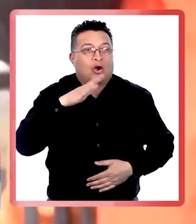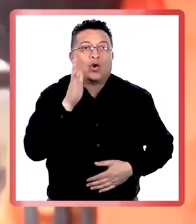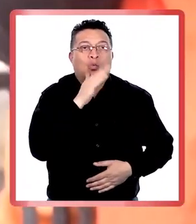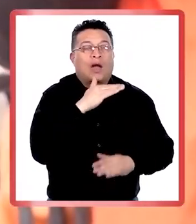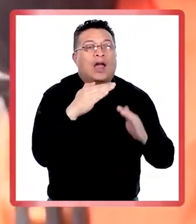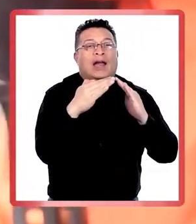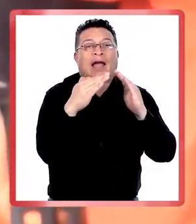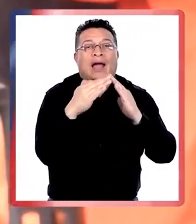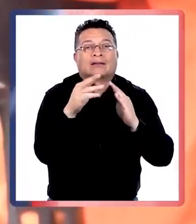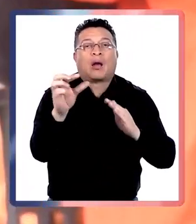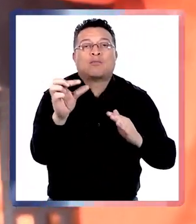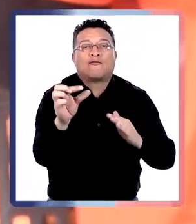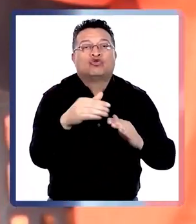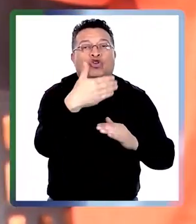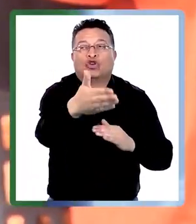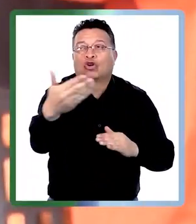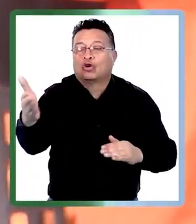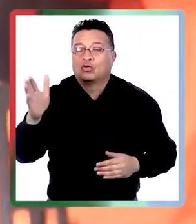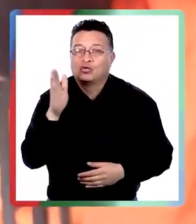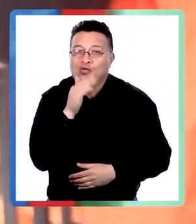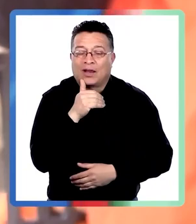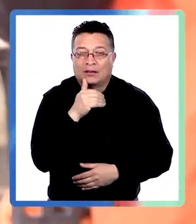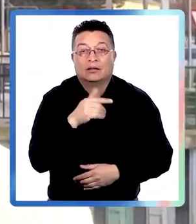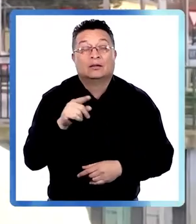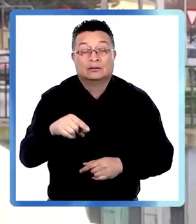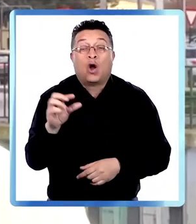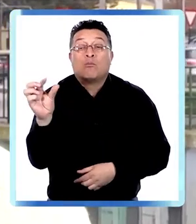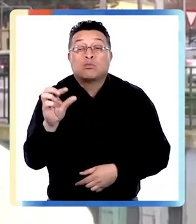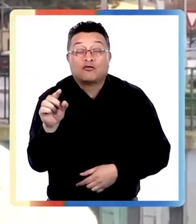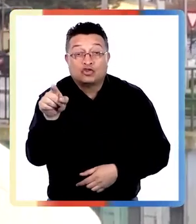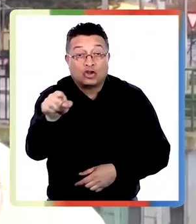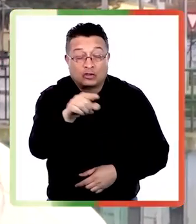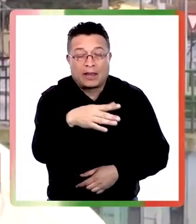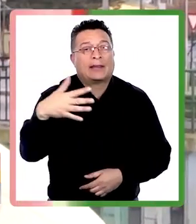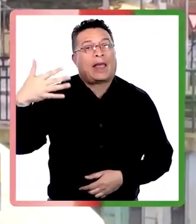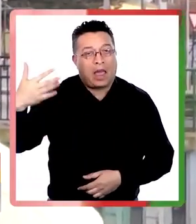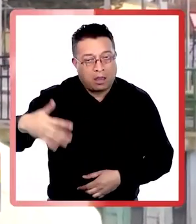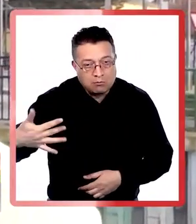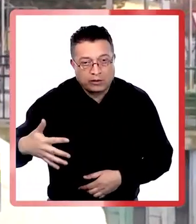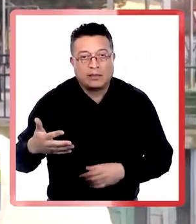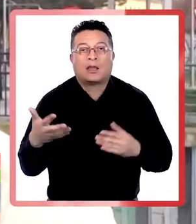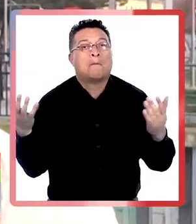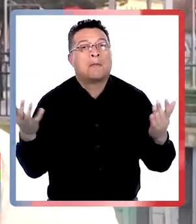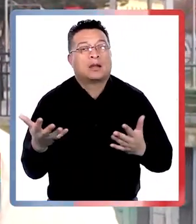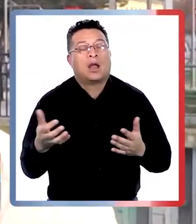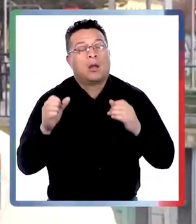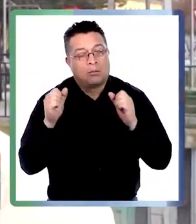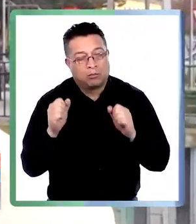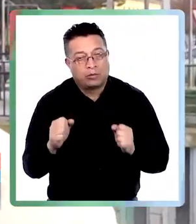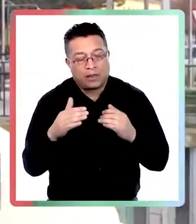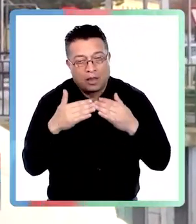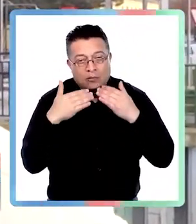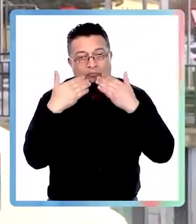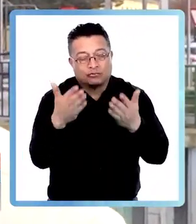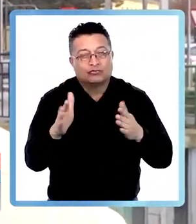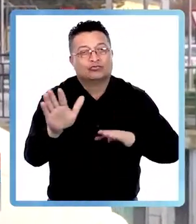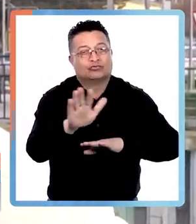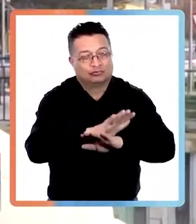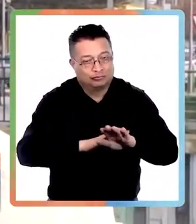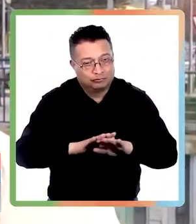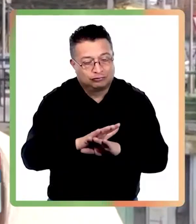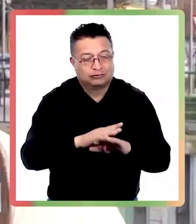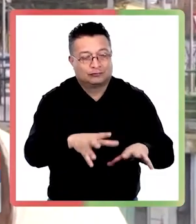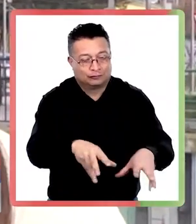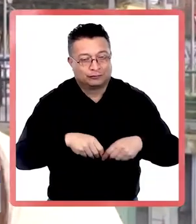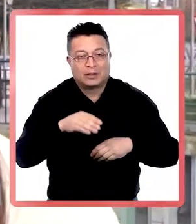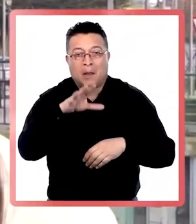que no hay disponibles hogares transitorios. Los hogares temporales son claves para poder dar en adopción perros,